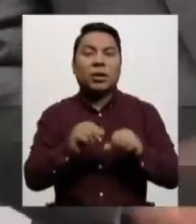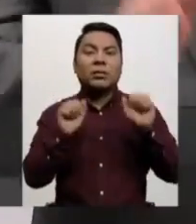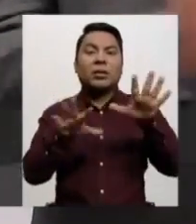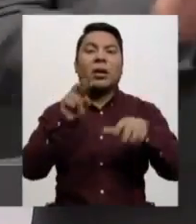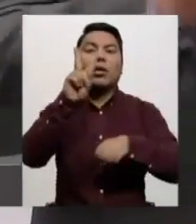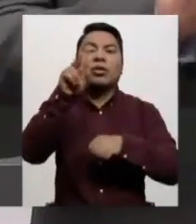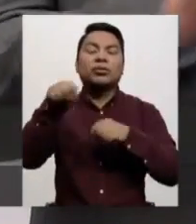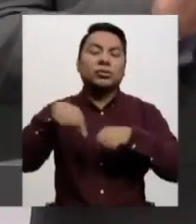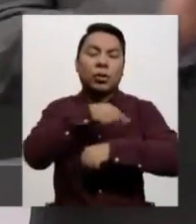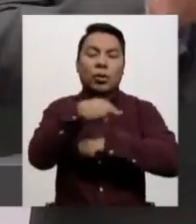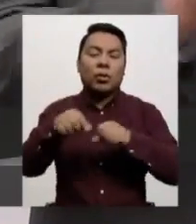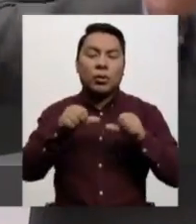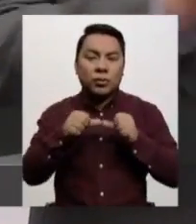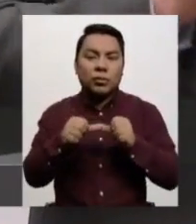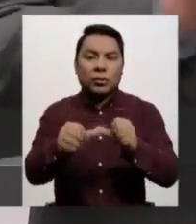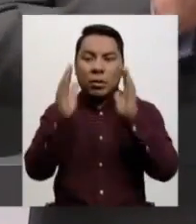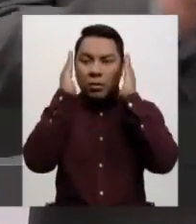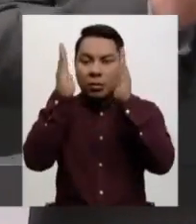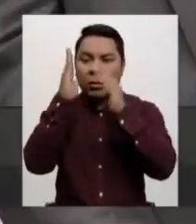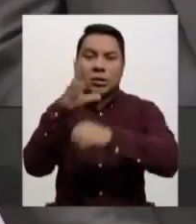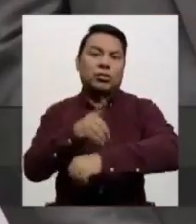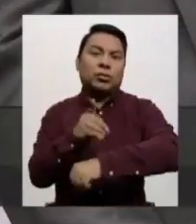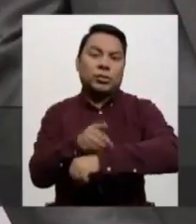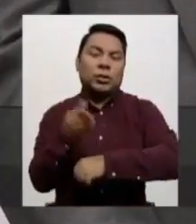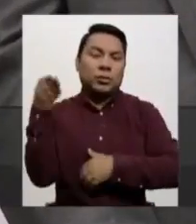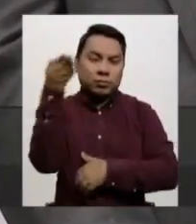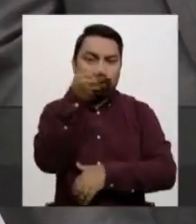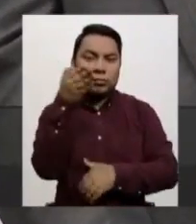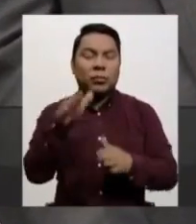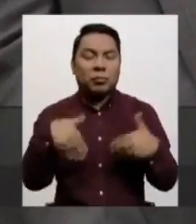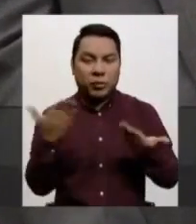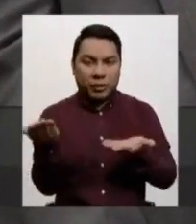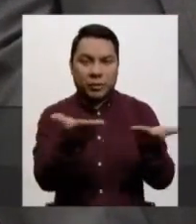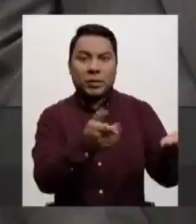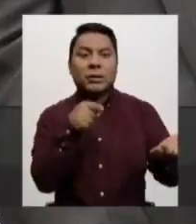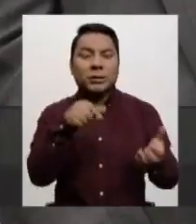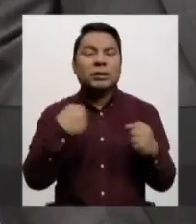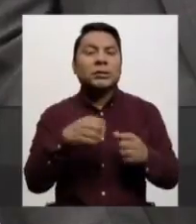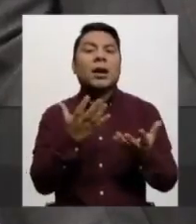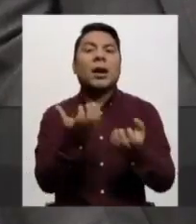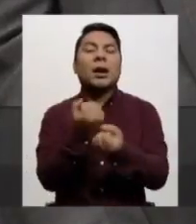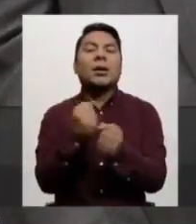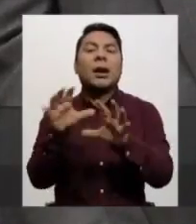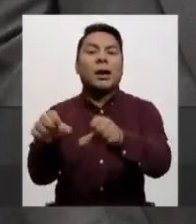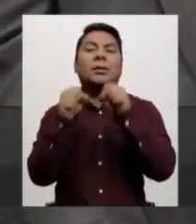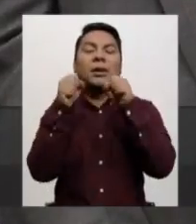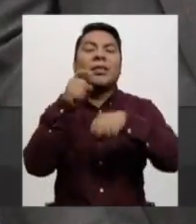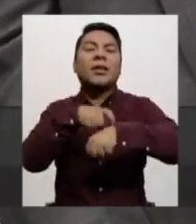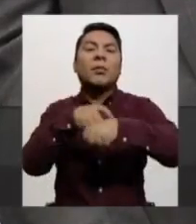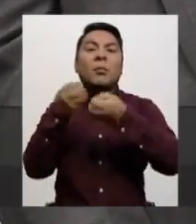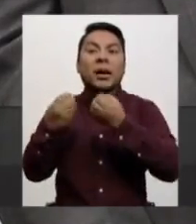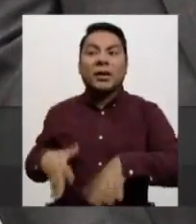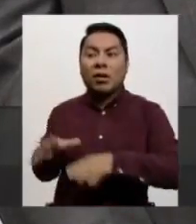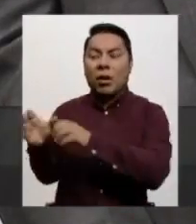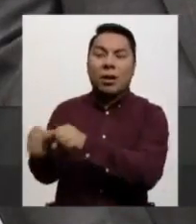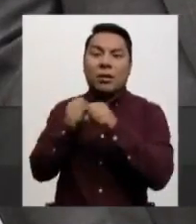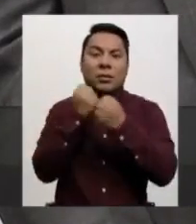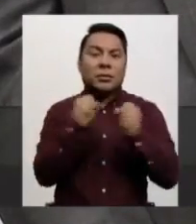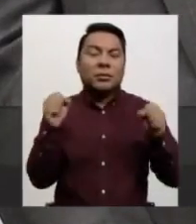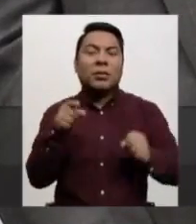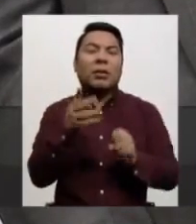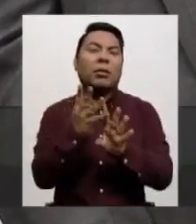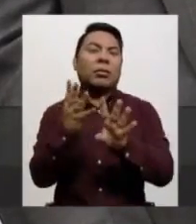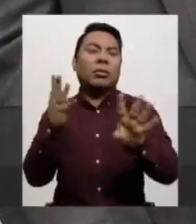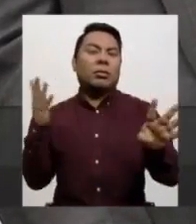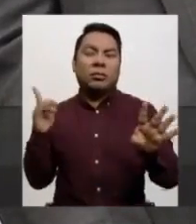horas continuas de atención así vamos a recuperar el tiempo perdido reducirlas los tiempos que hay de colas